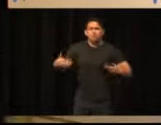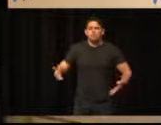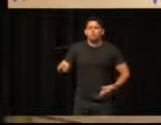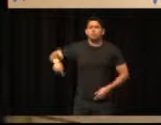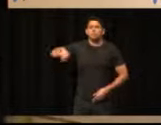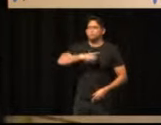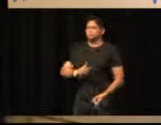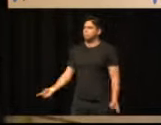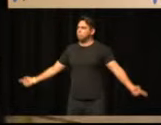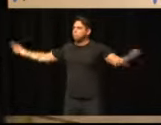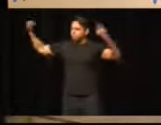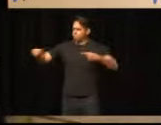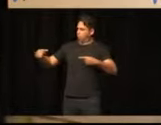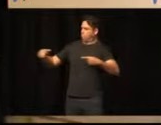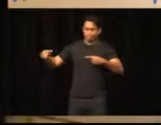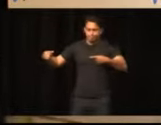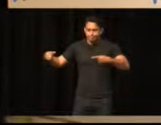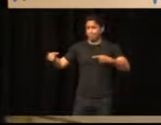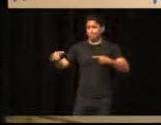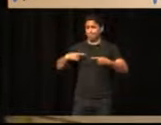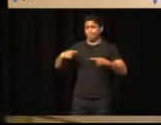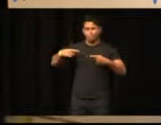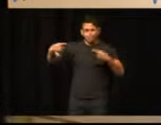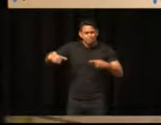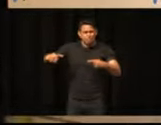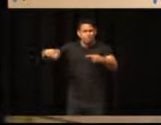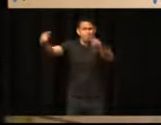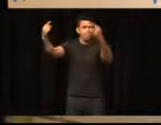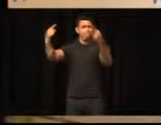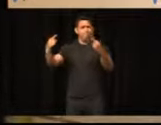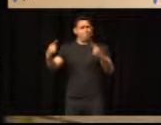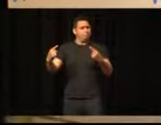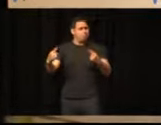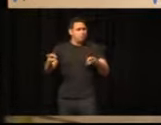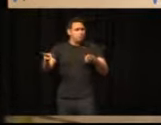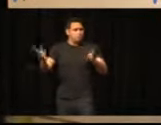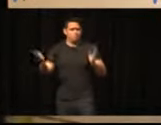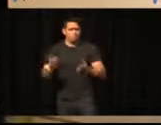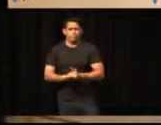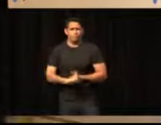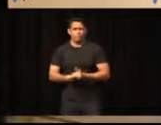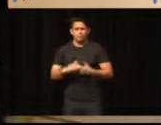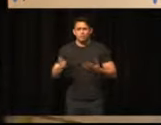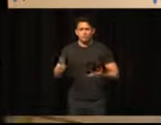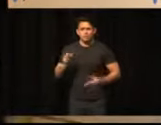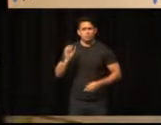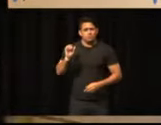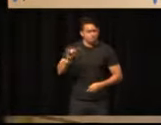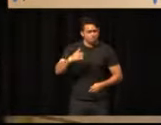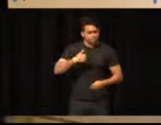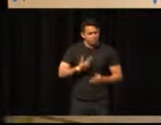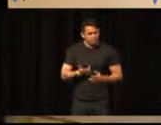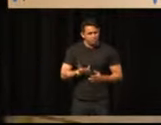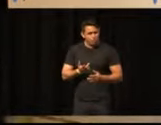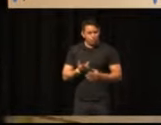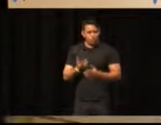impactos, ya que hay una mayor competencia en las organizaciones de la sociedad civil que están en el mismo campo. Entonces, si yo